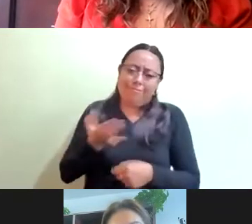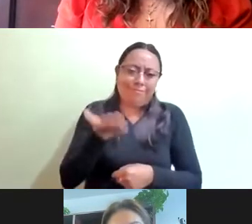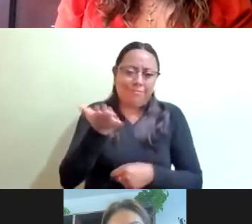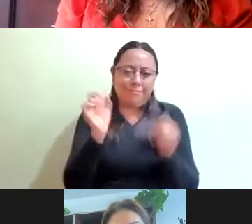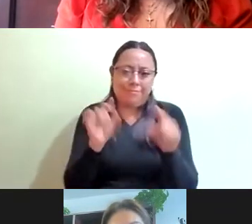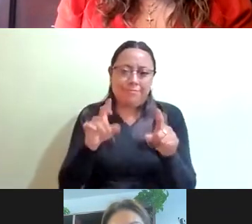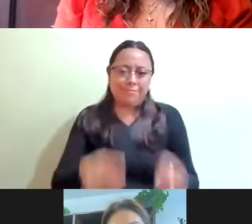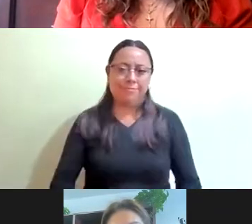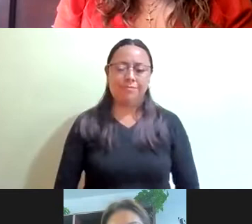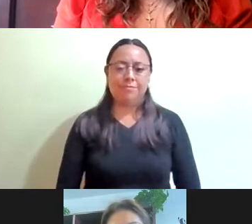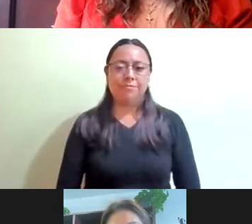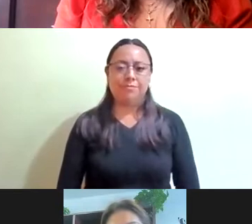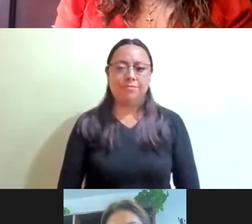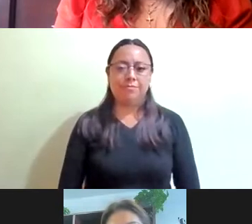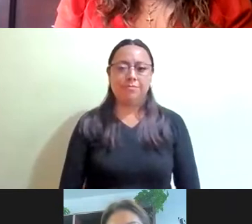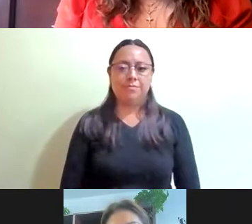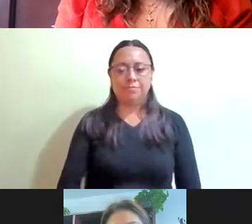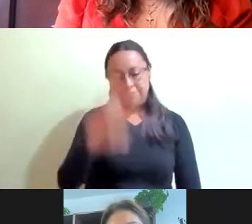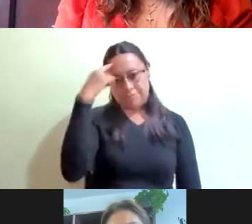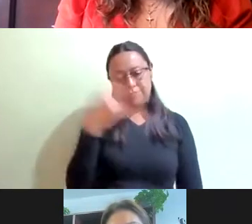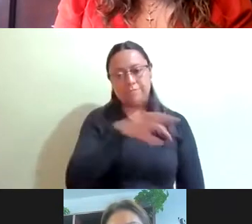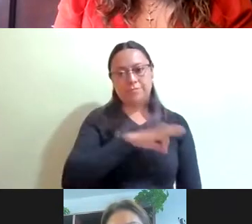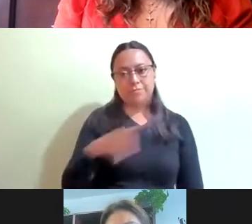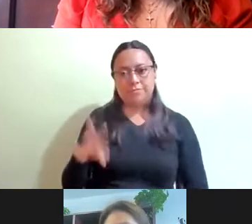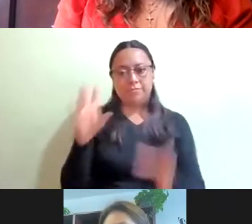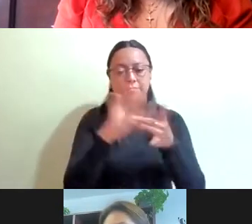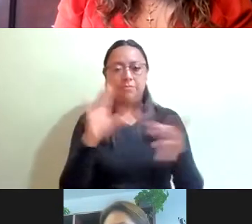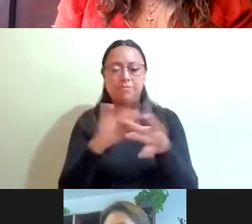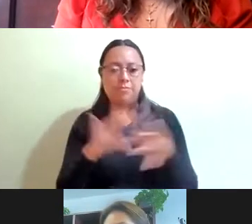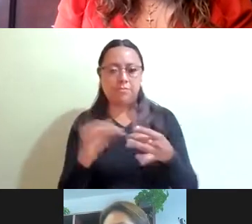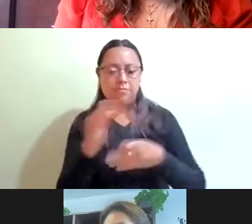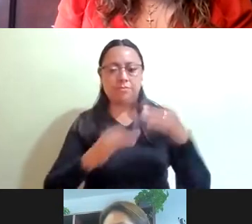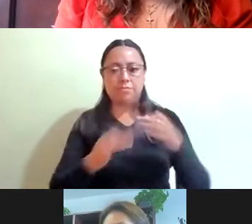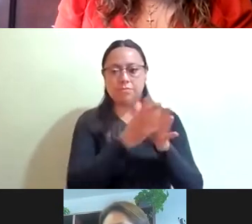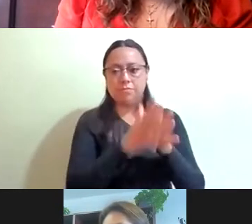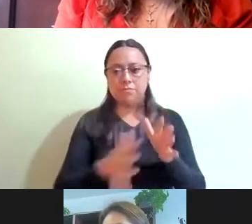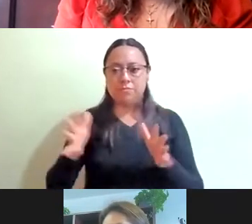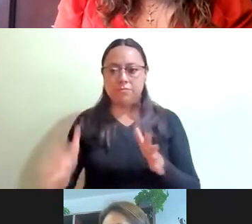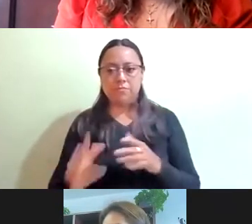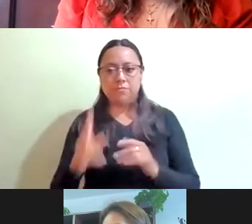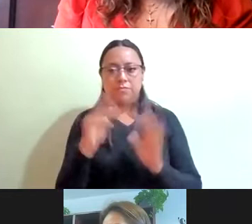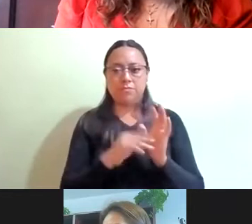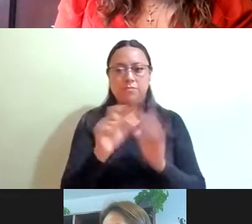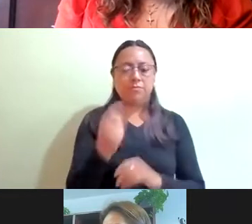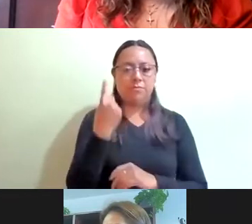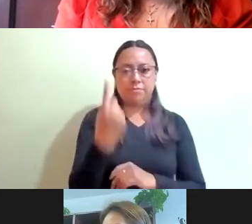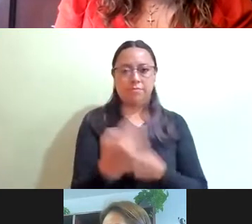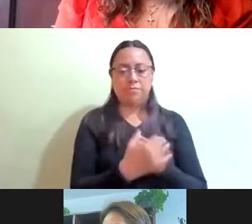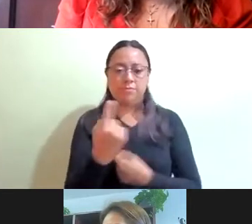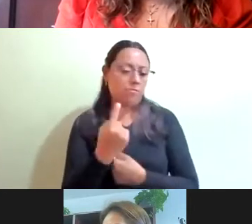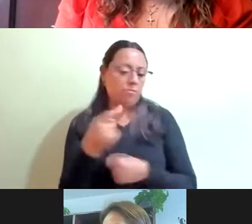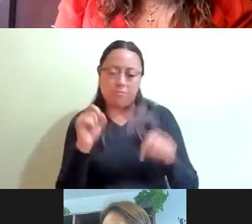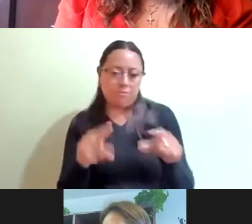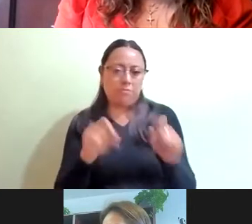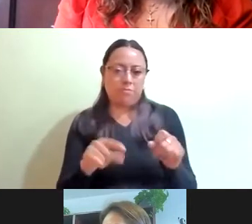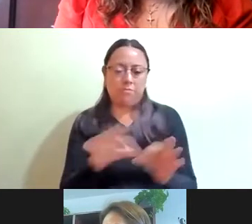¿no?, para que nos explique el ejercicio presupuestal del 2021, porque es exactamente lo mismo. Aplica el mismo argumento, es